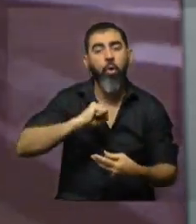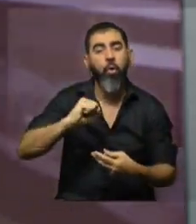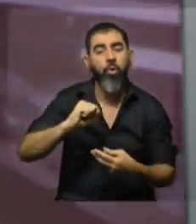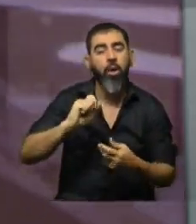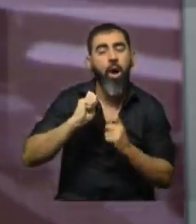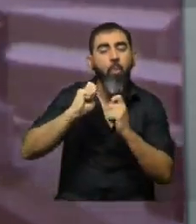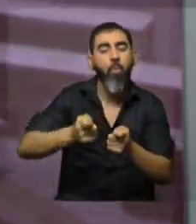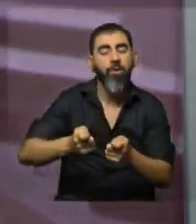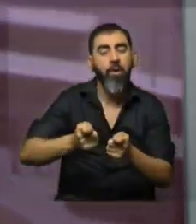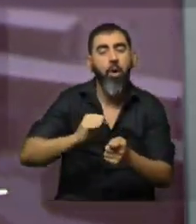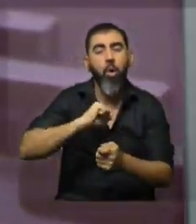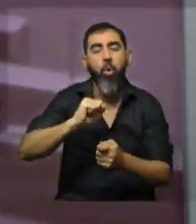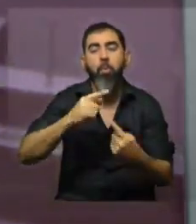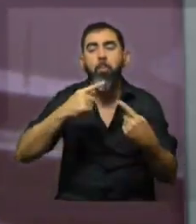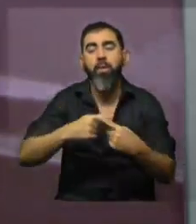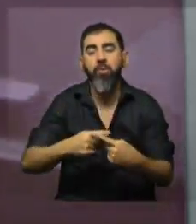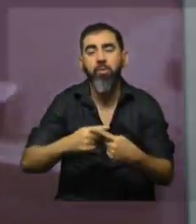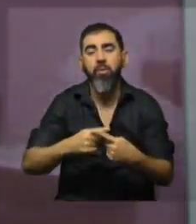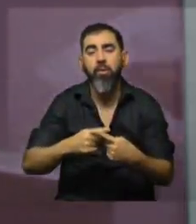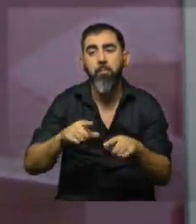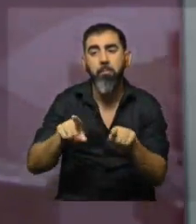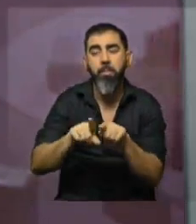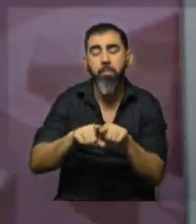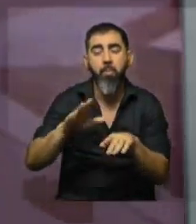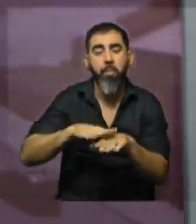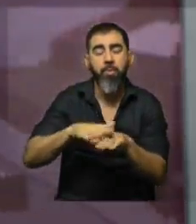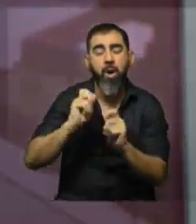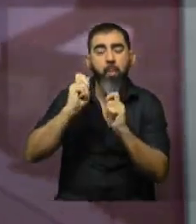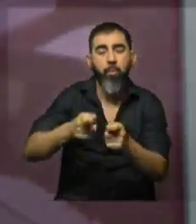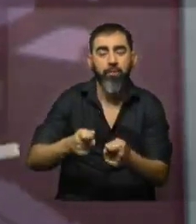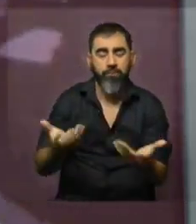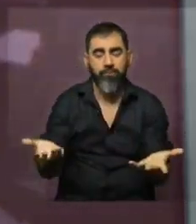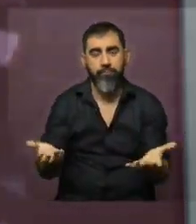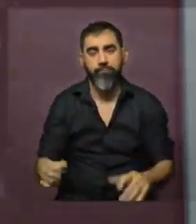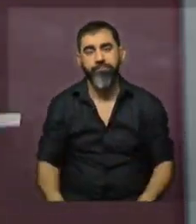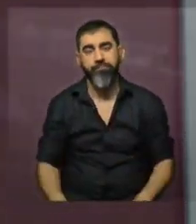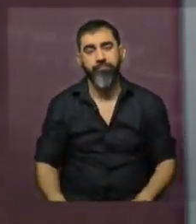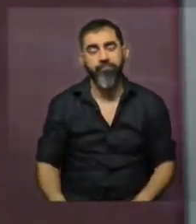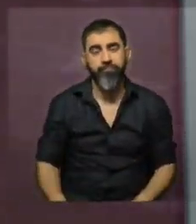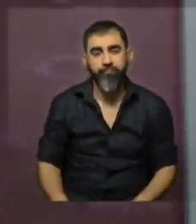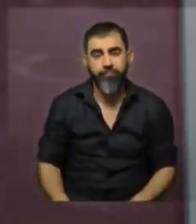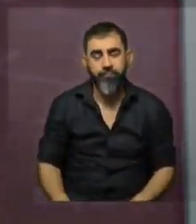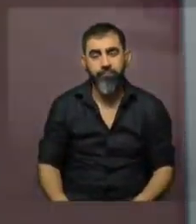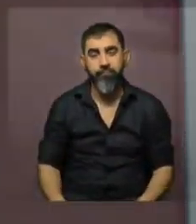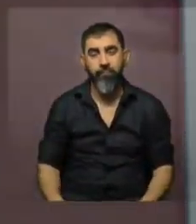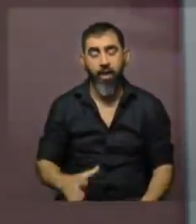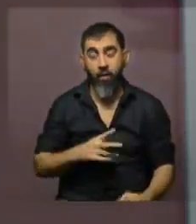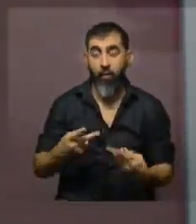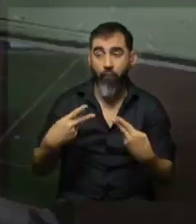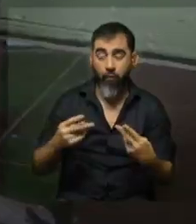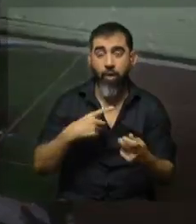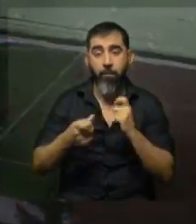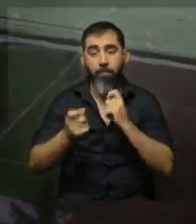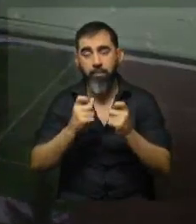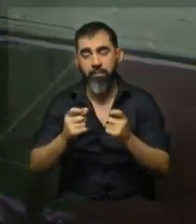apuestan. ¿Cuántos goles va a haber en este partido? Apuestan en la transmisión del partido. Entonces, es todo eso que es un juego, un fútbol, un espectáculo que es, hay periodismo ahí adentro,